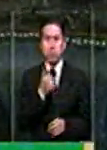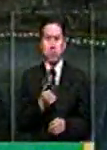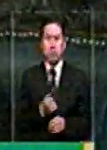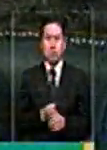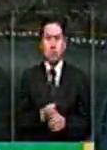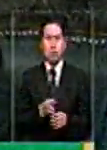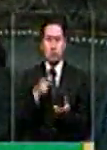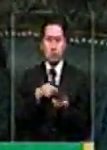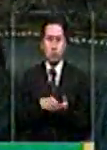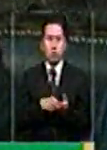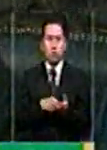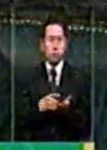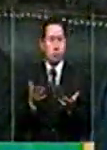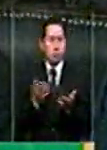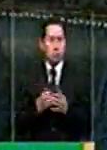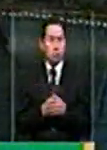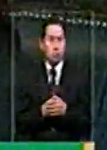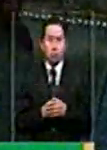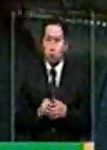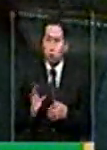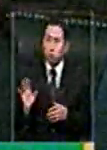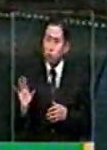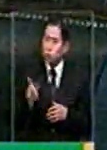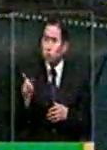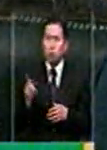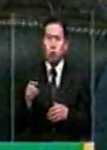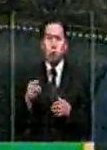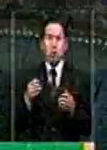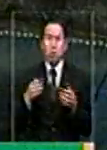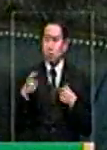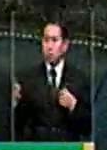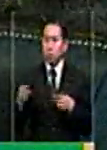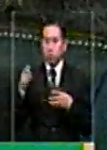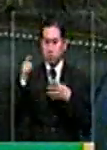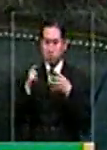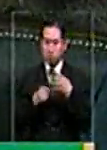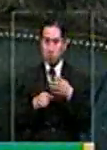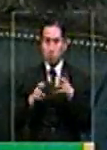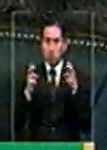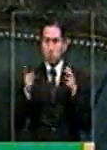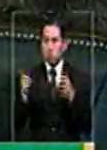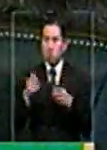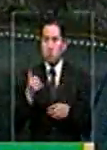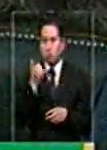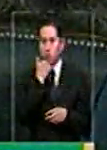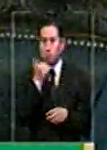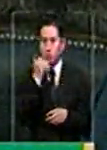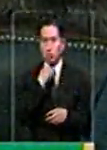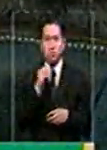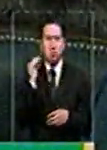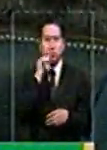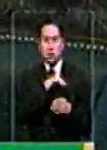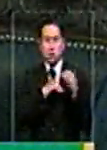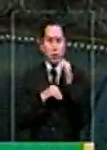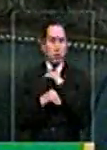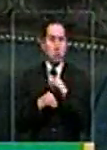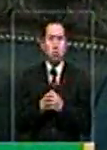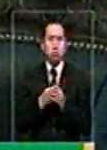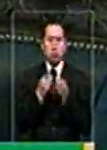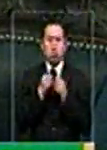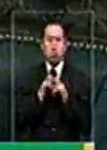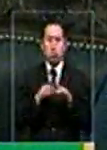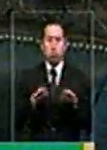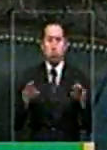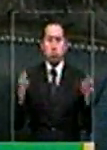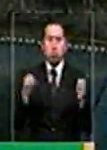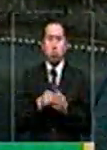que puedan tener aspectos que faltan a la verdad, mentiras